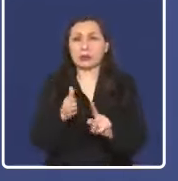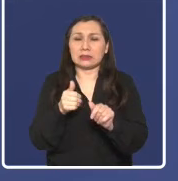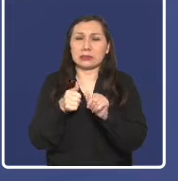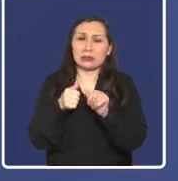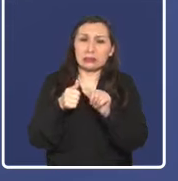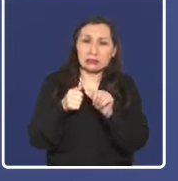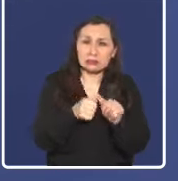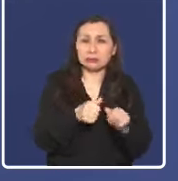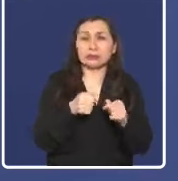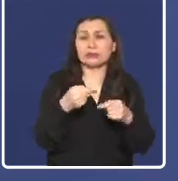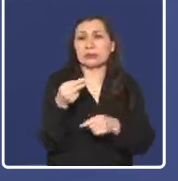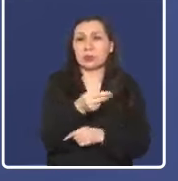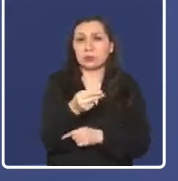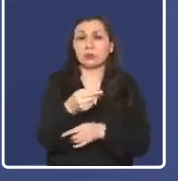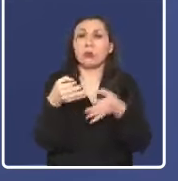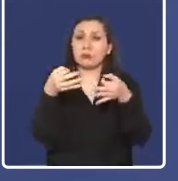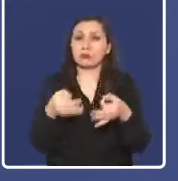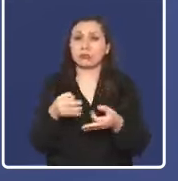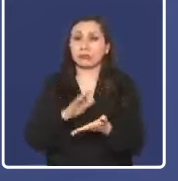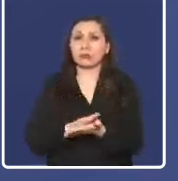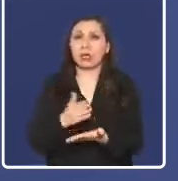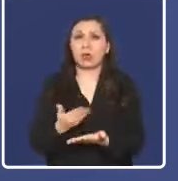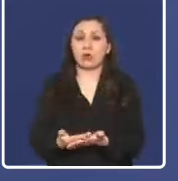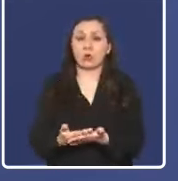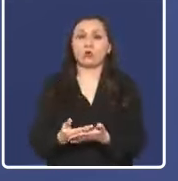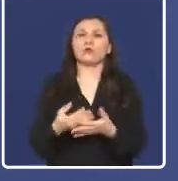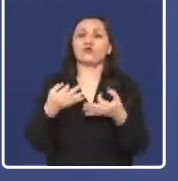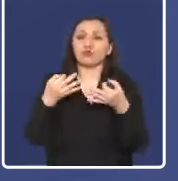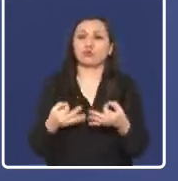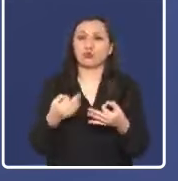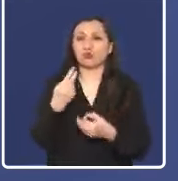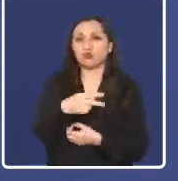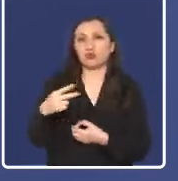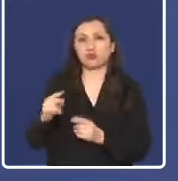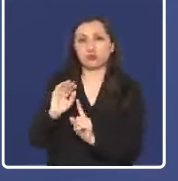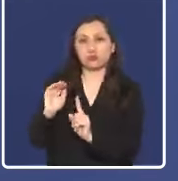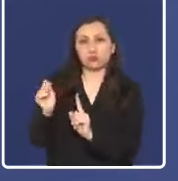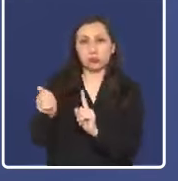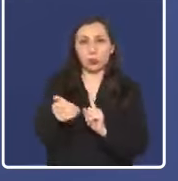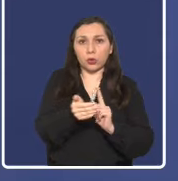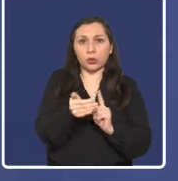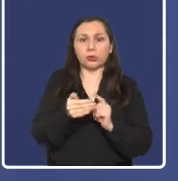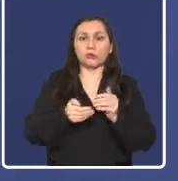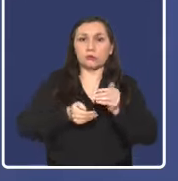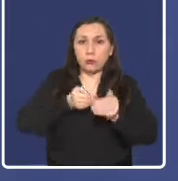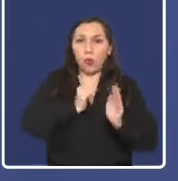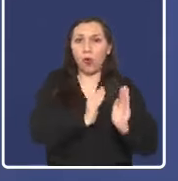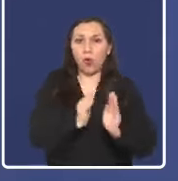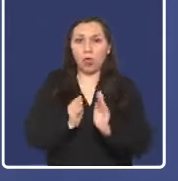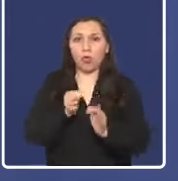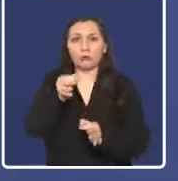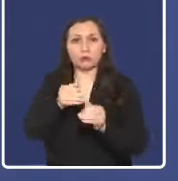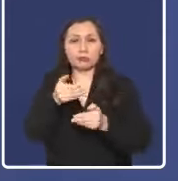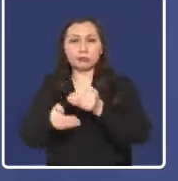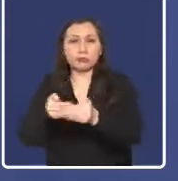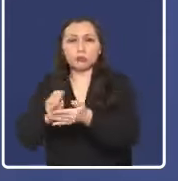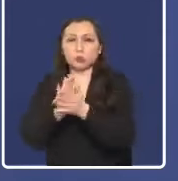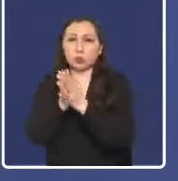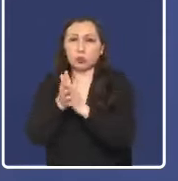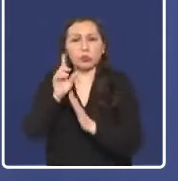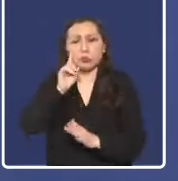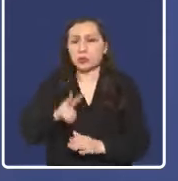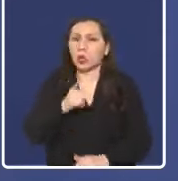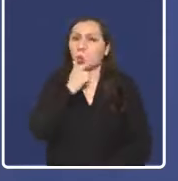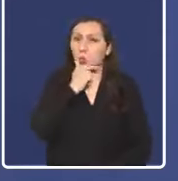sexuales como garantía de salud son una garantía para su protección y debido proceso. Y de esto no tengo ninguna